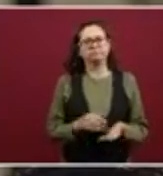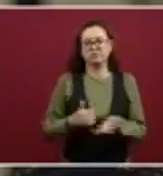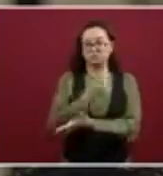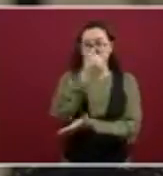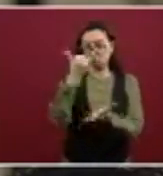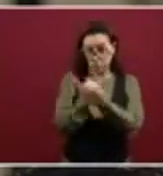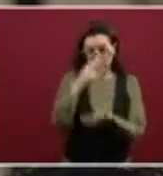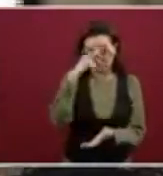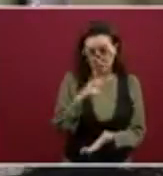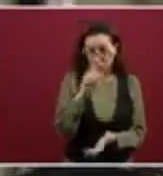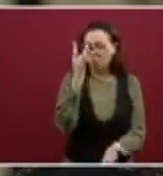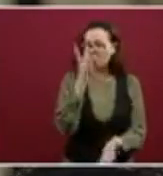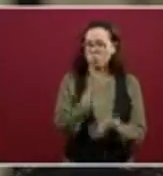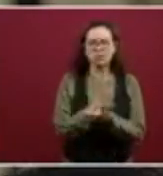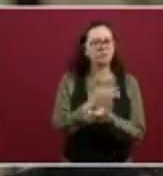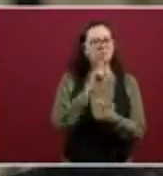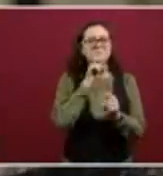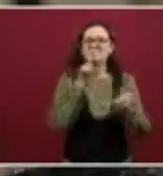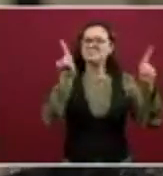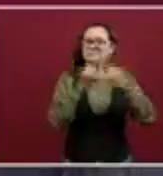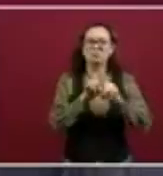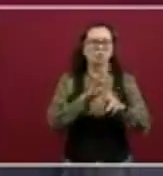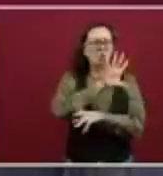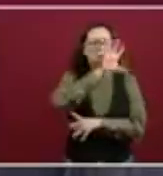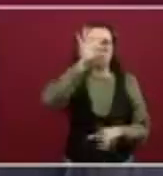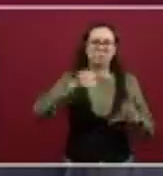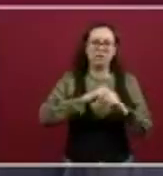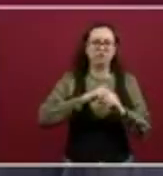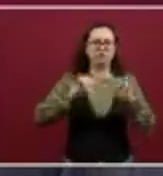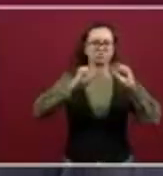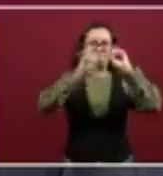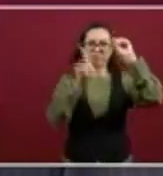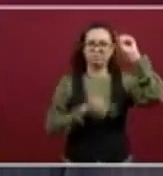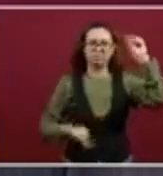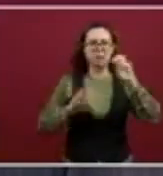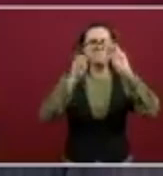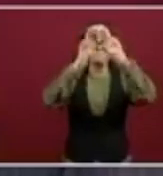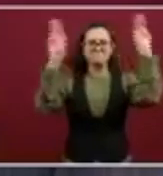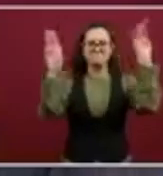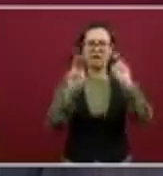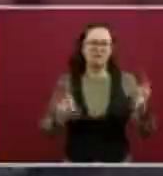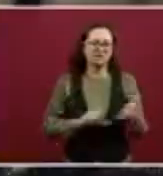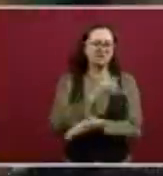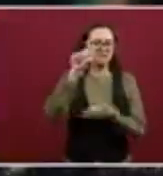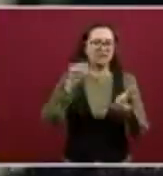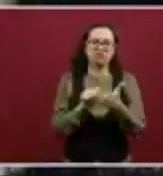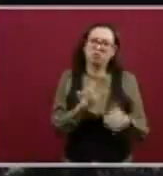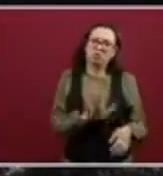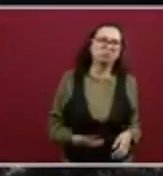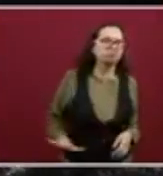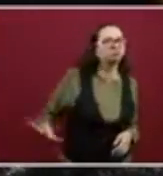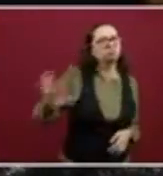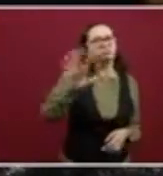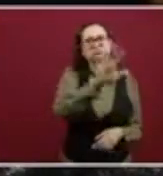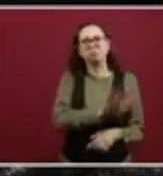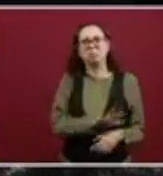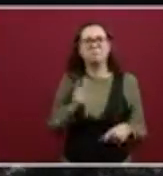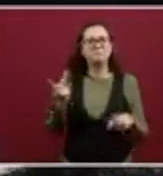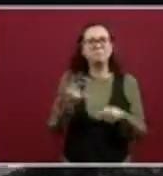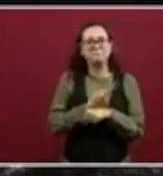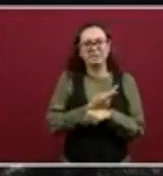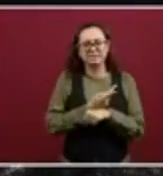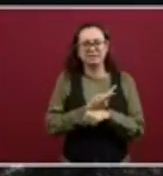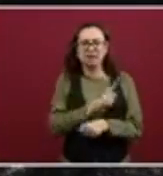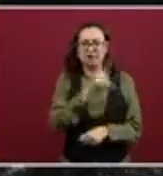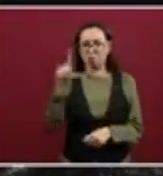México, yo creo que es toda una zona, la megalópolis. Y bueno, pues, ¿qué está pasando aquí? El